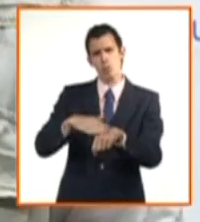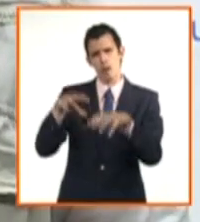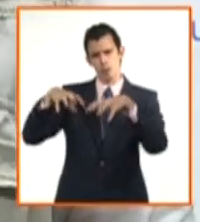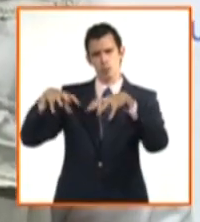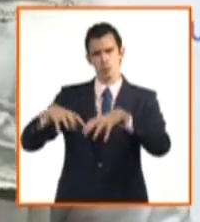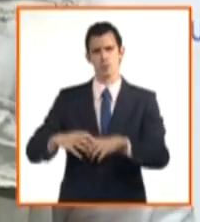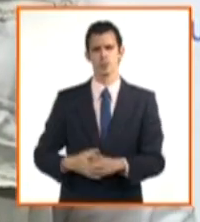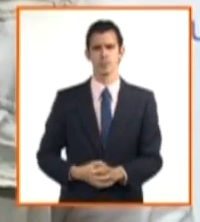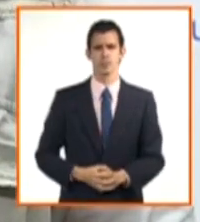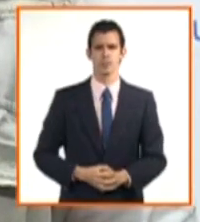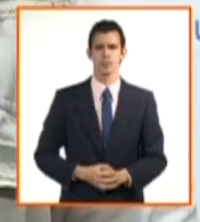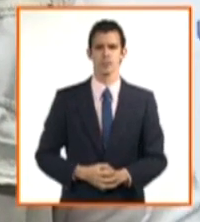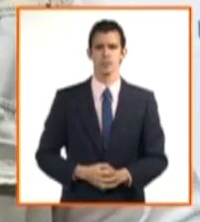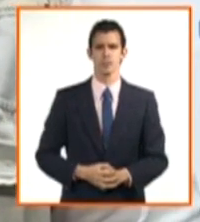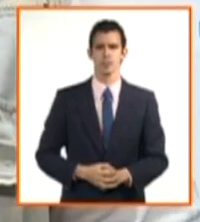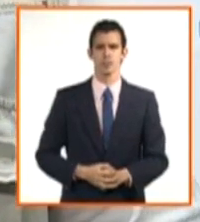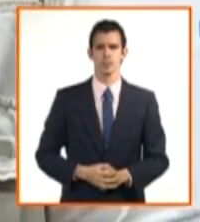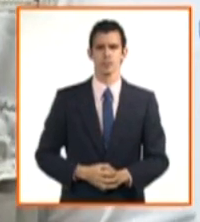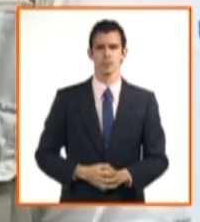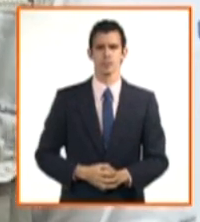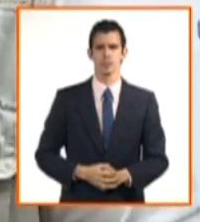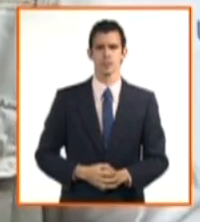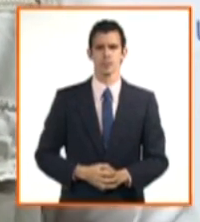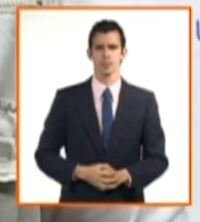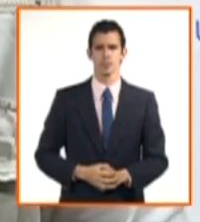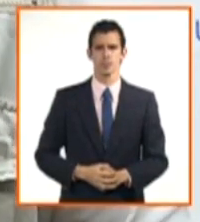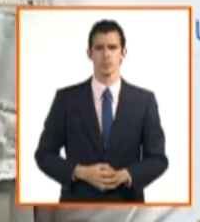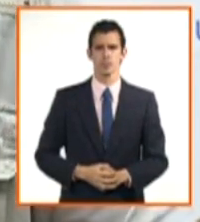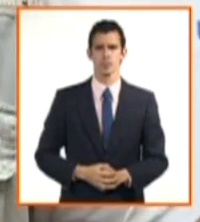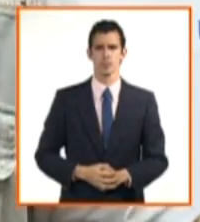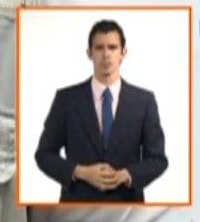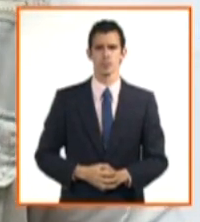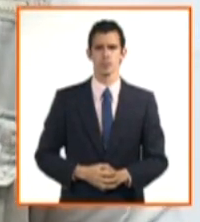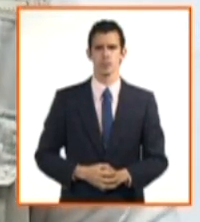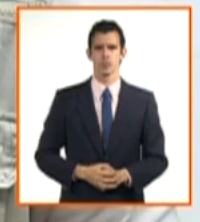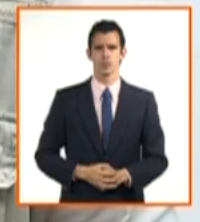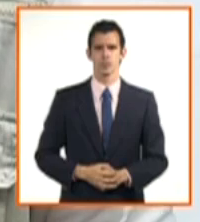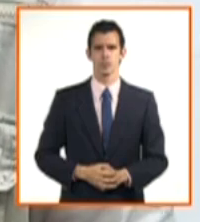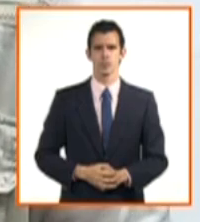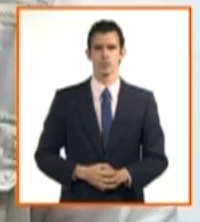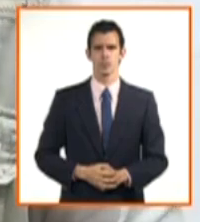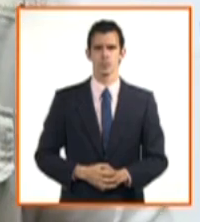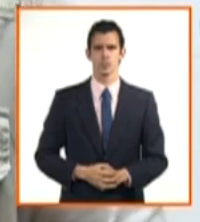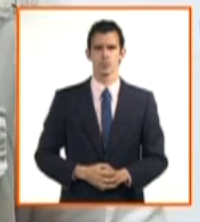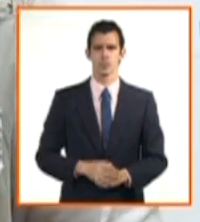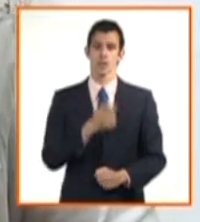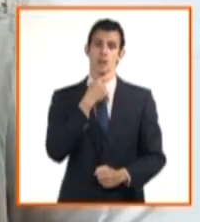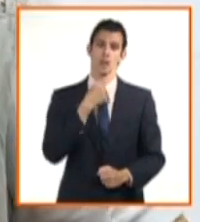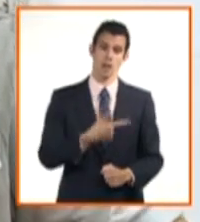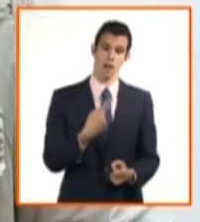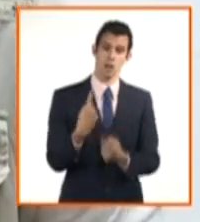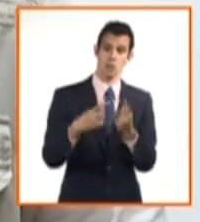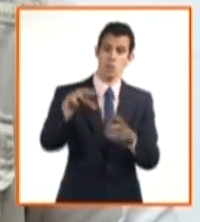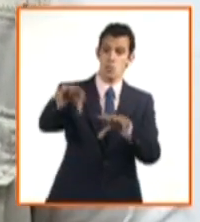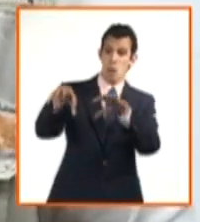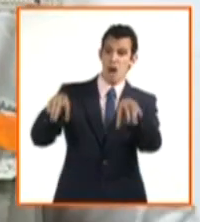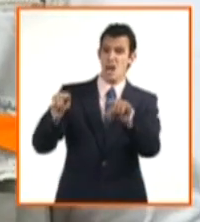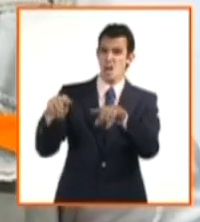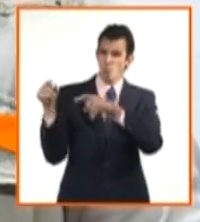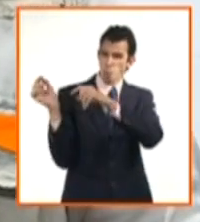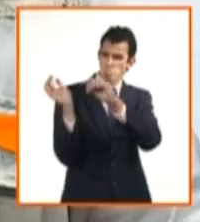lluvias y también en algunos puntos concretos por las fuertes ráfagas de viento que han afectado